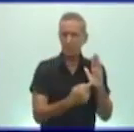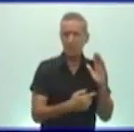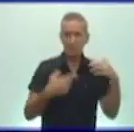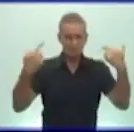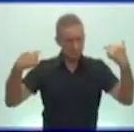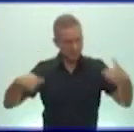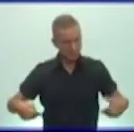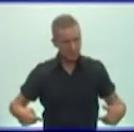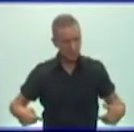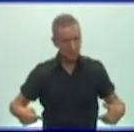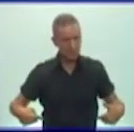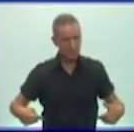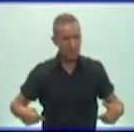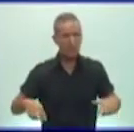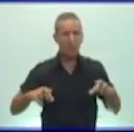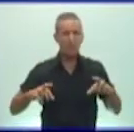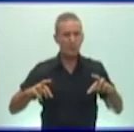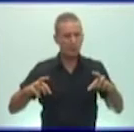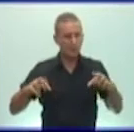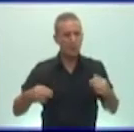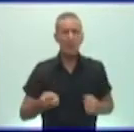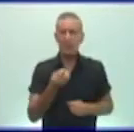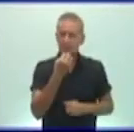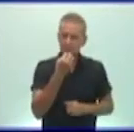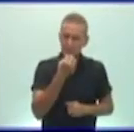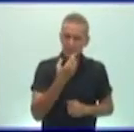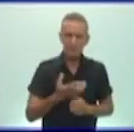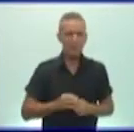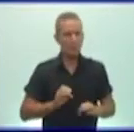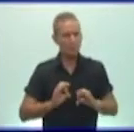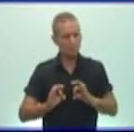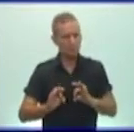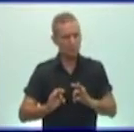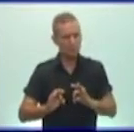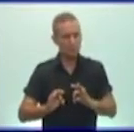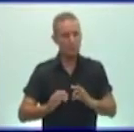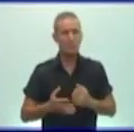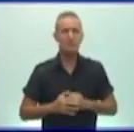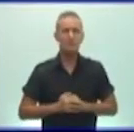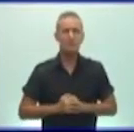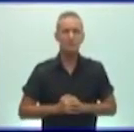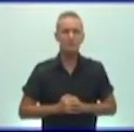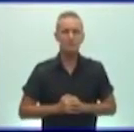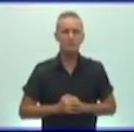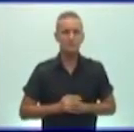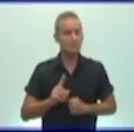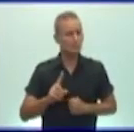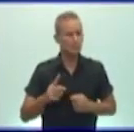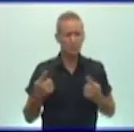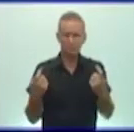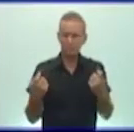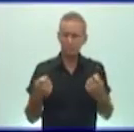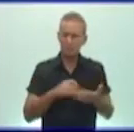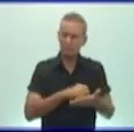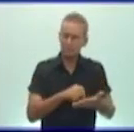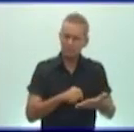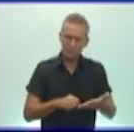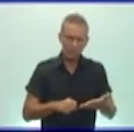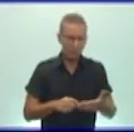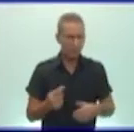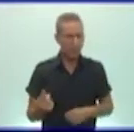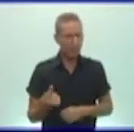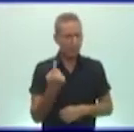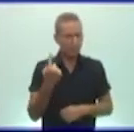físicas, reproducción, alimentación, cuidado y protección. No es necesario copiar el plan,